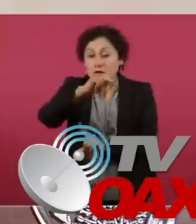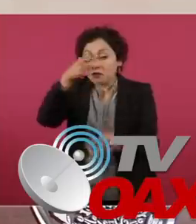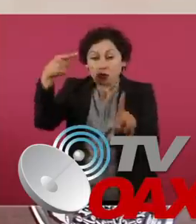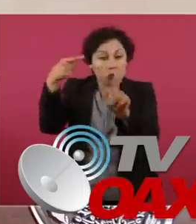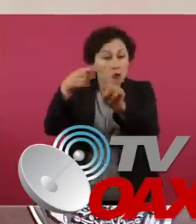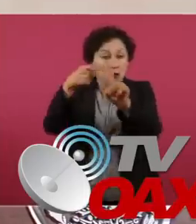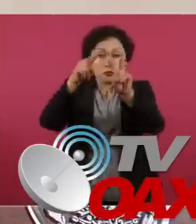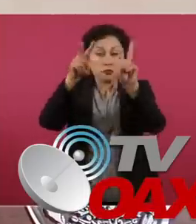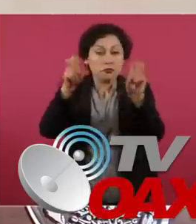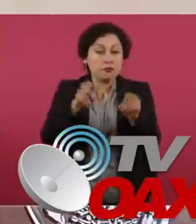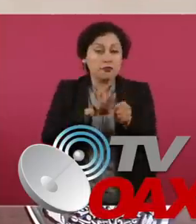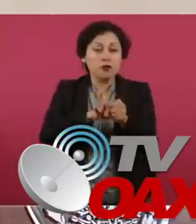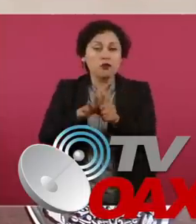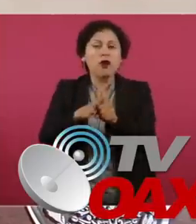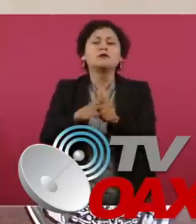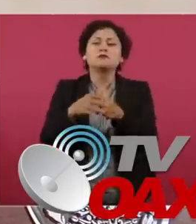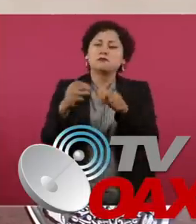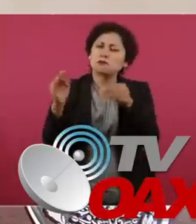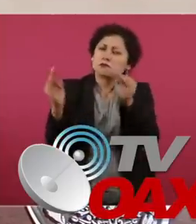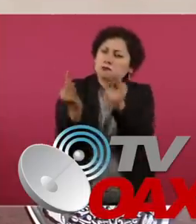por